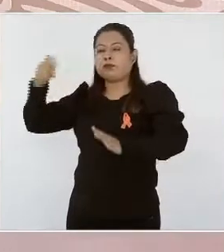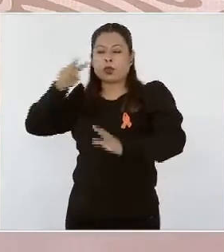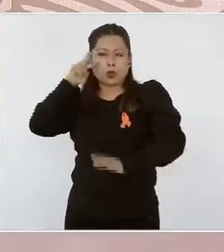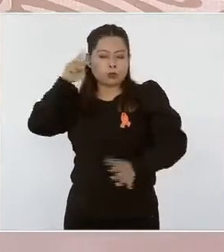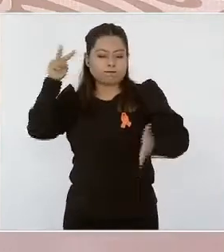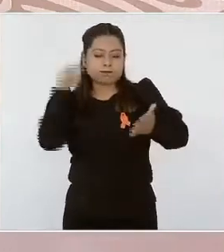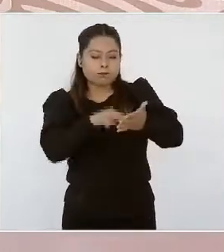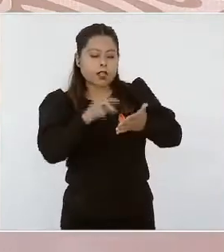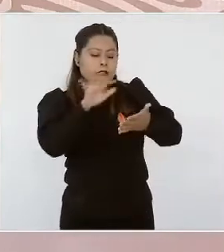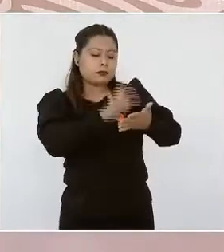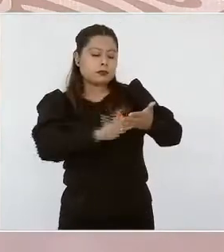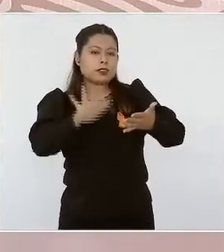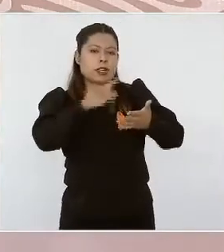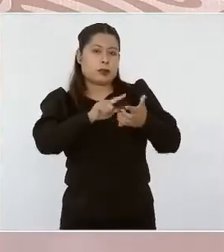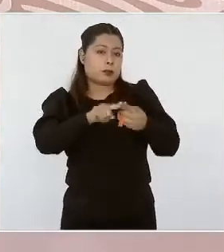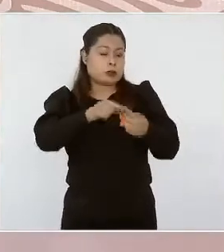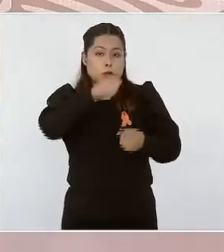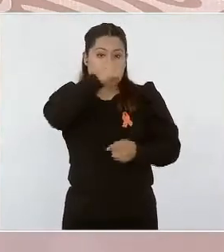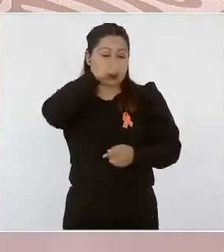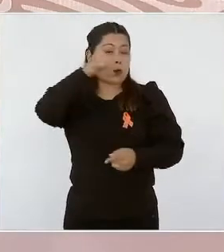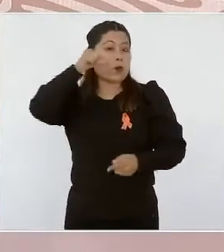biografías de Juárez,